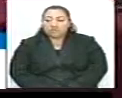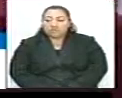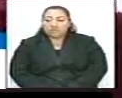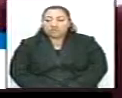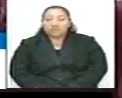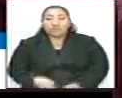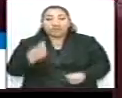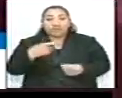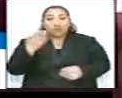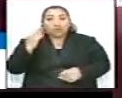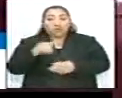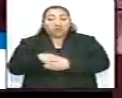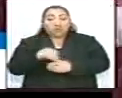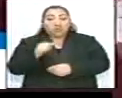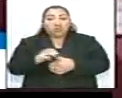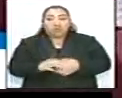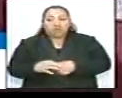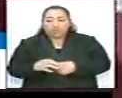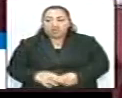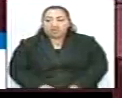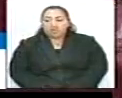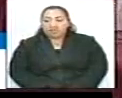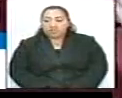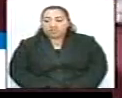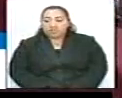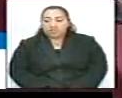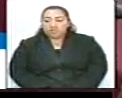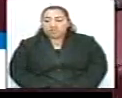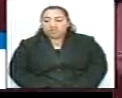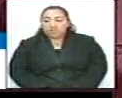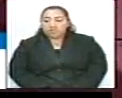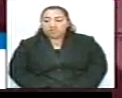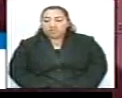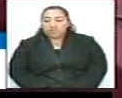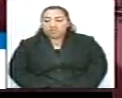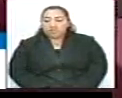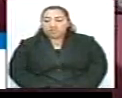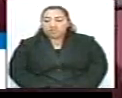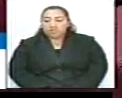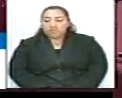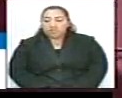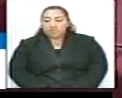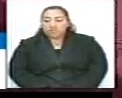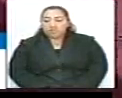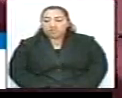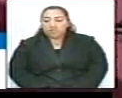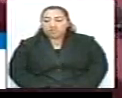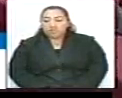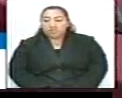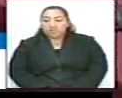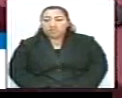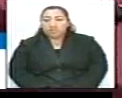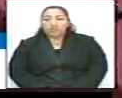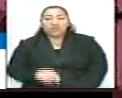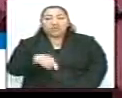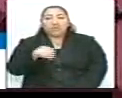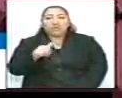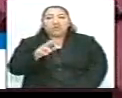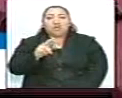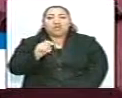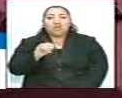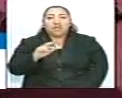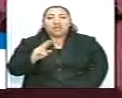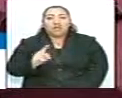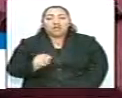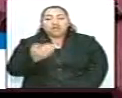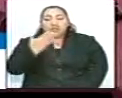entonces se aprueba por unanimidad. No sé si hay otro pedido de conformación. Vamos a dar la palabra al congresista Mártires Lizana.